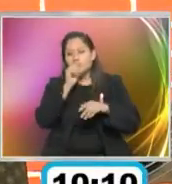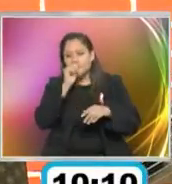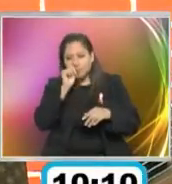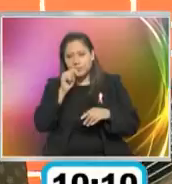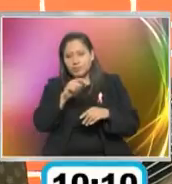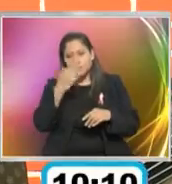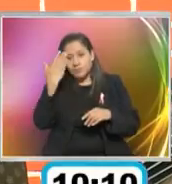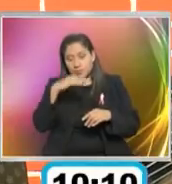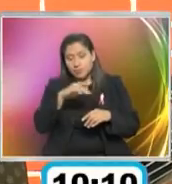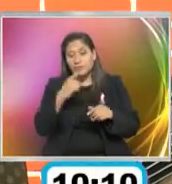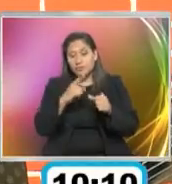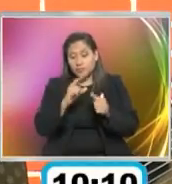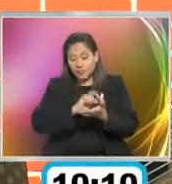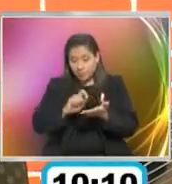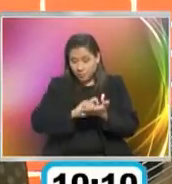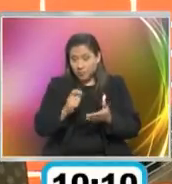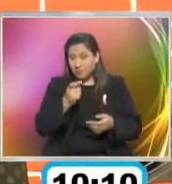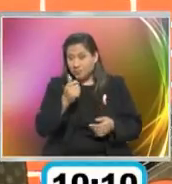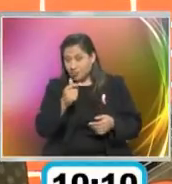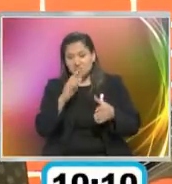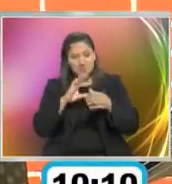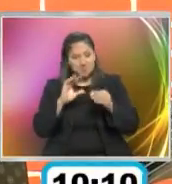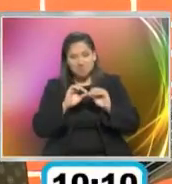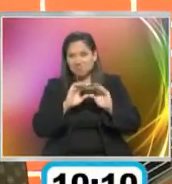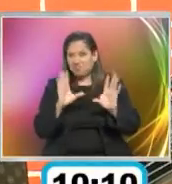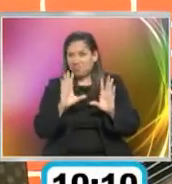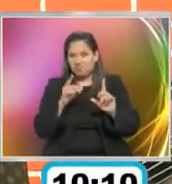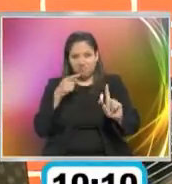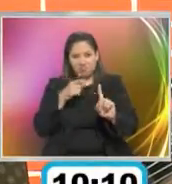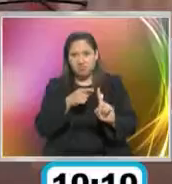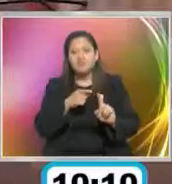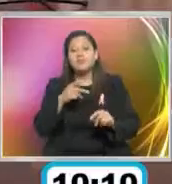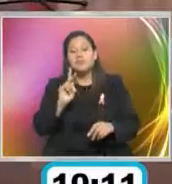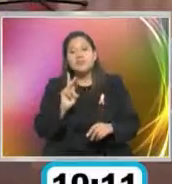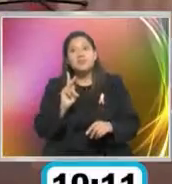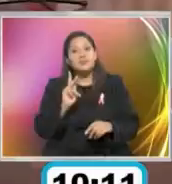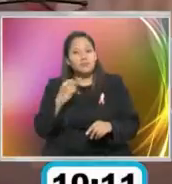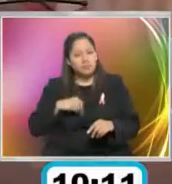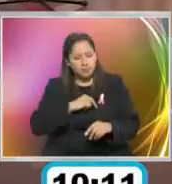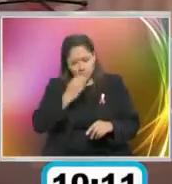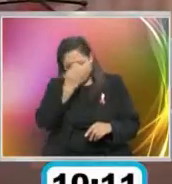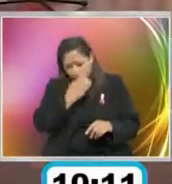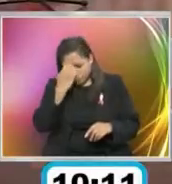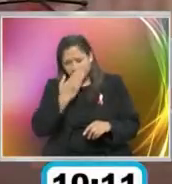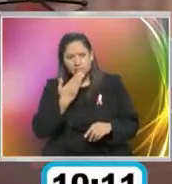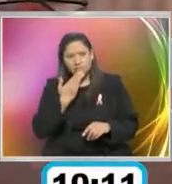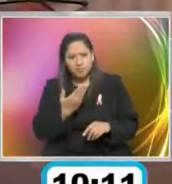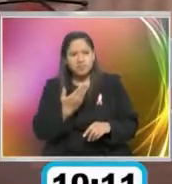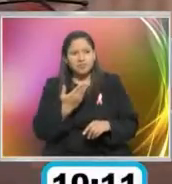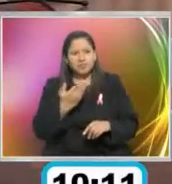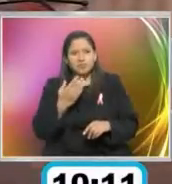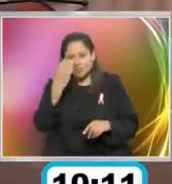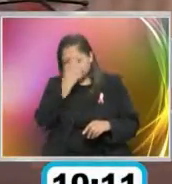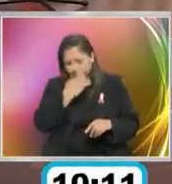de que fueron letras un poco explícitas, fuertes. Pero si analizamos bien el asunto y si